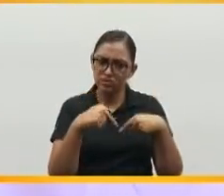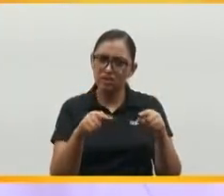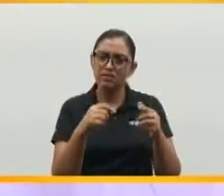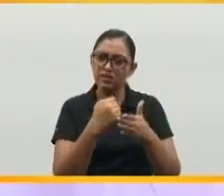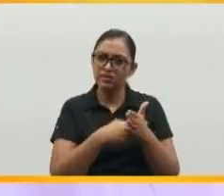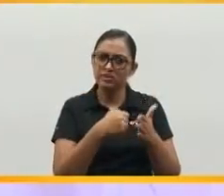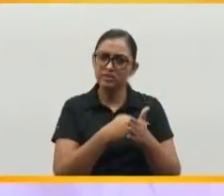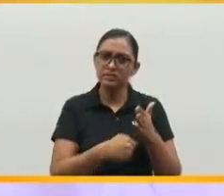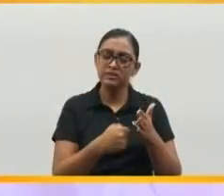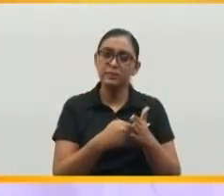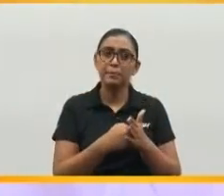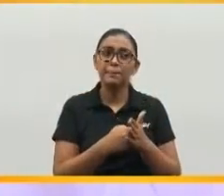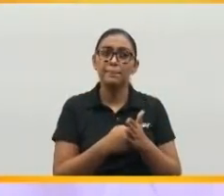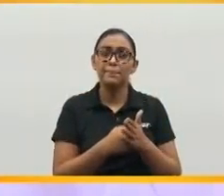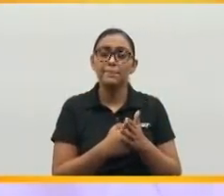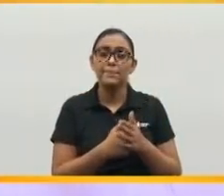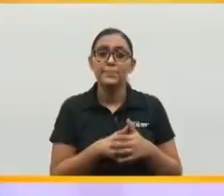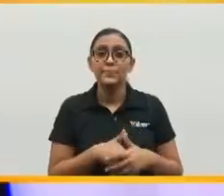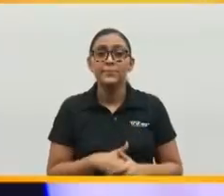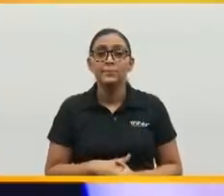Quiero oír cosas raras.